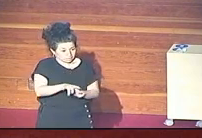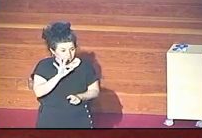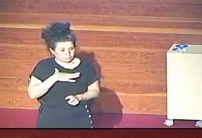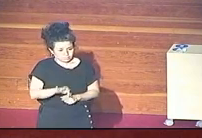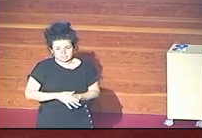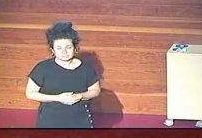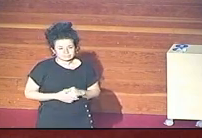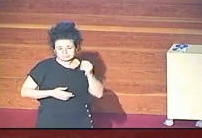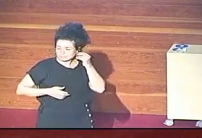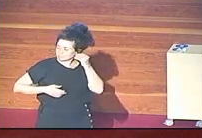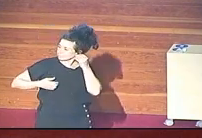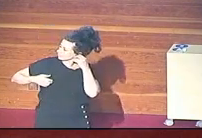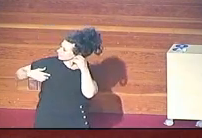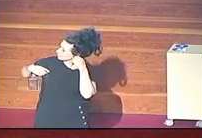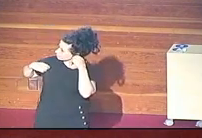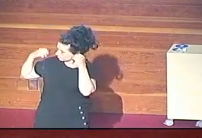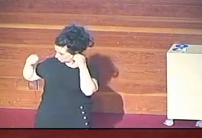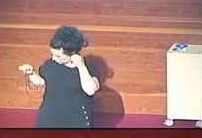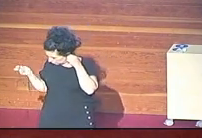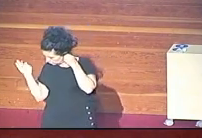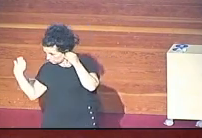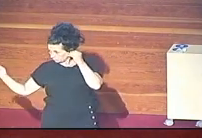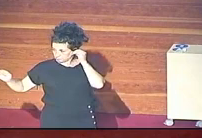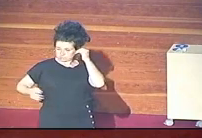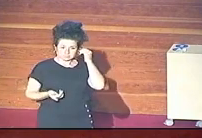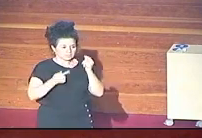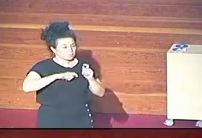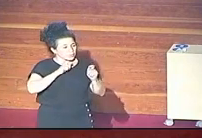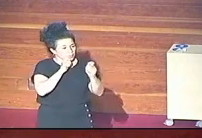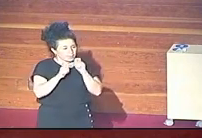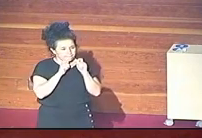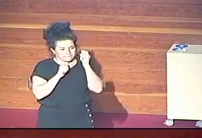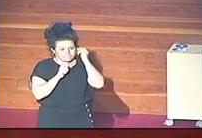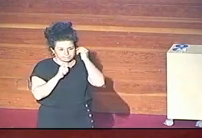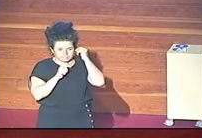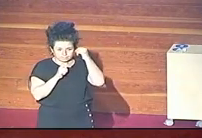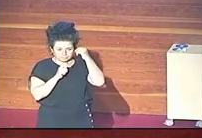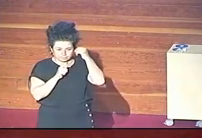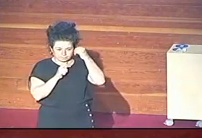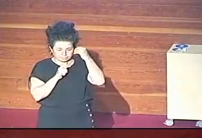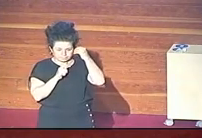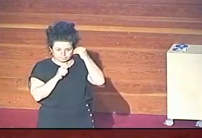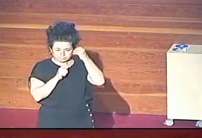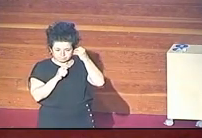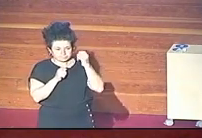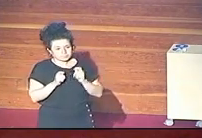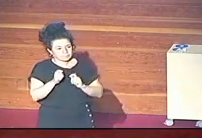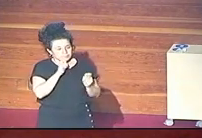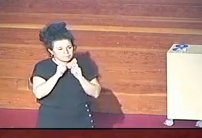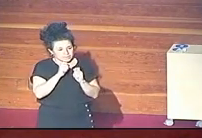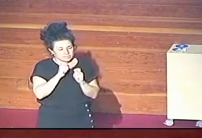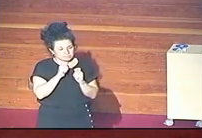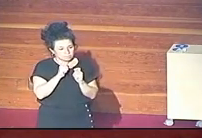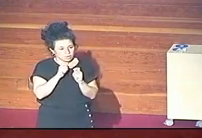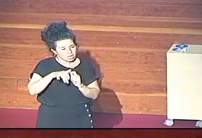el periodismo ambiental tiene a qué nos dedicamos ya que ya qué es lo que hacemos los periodistas ambientales